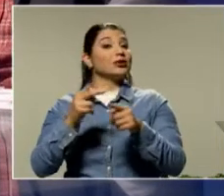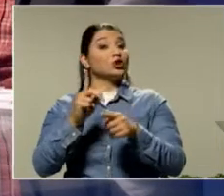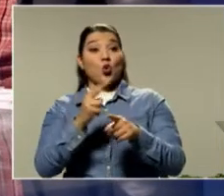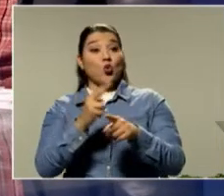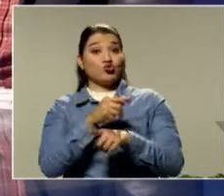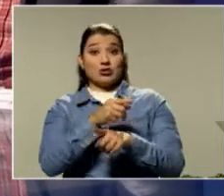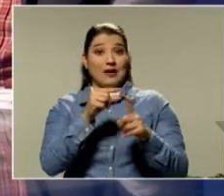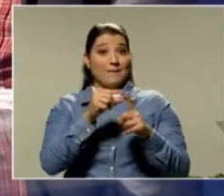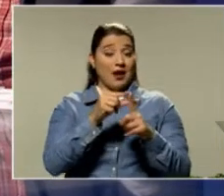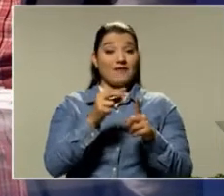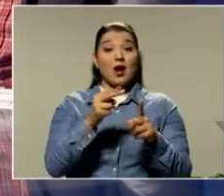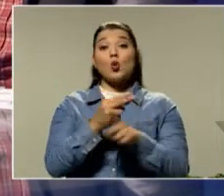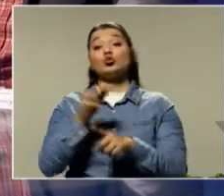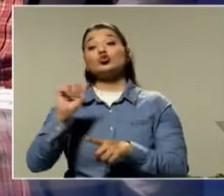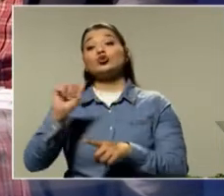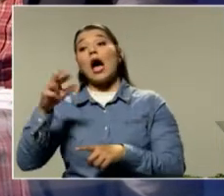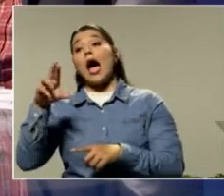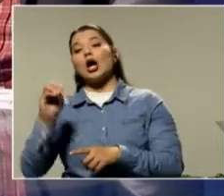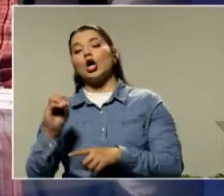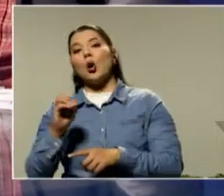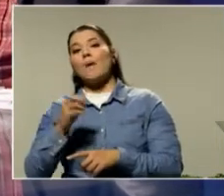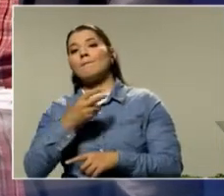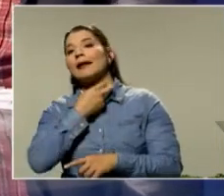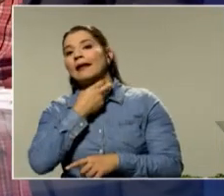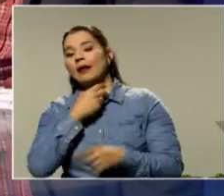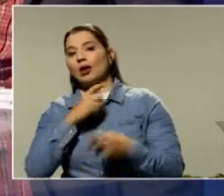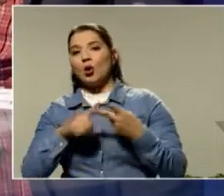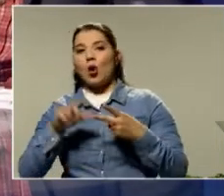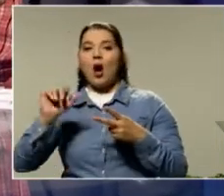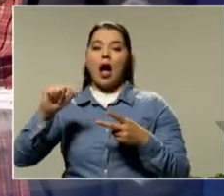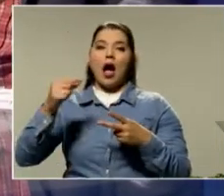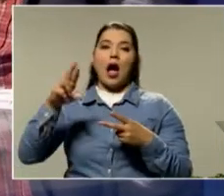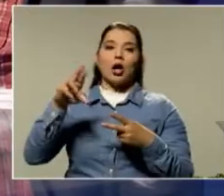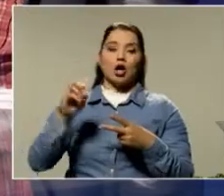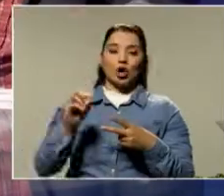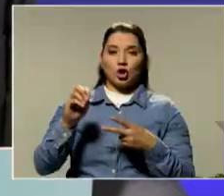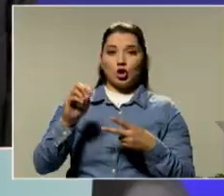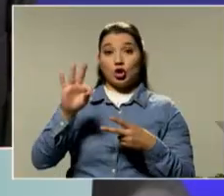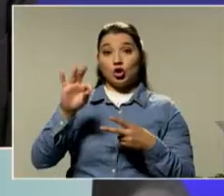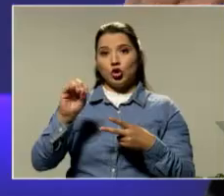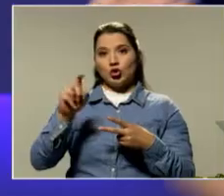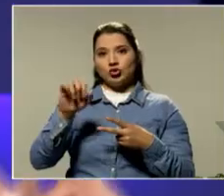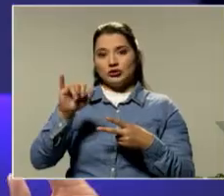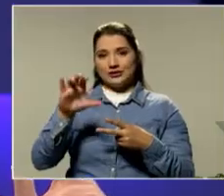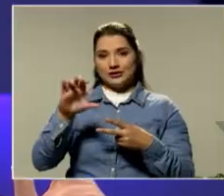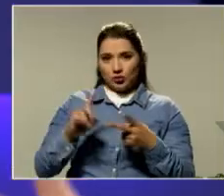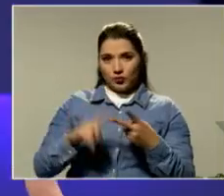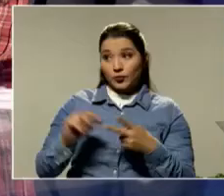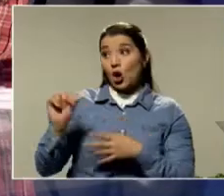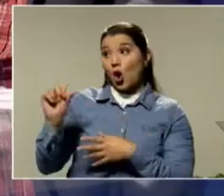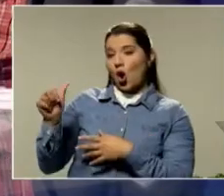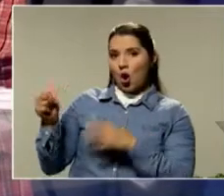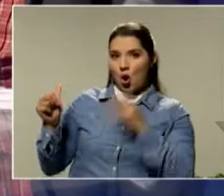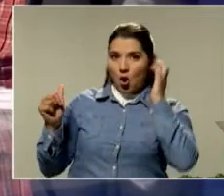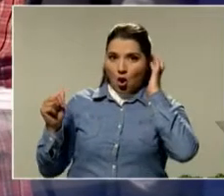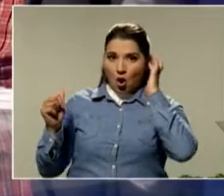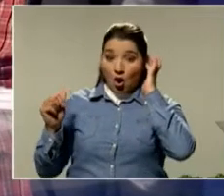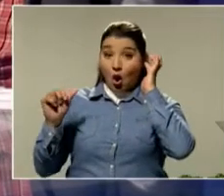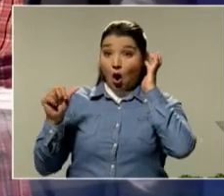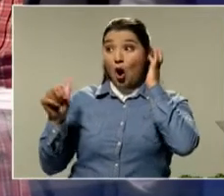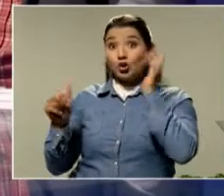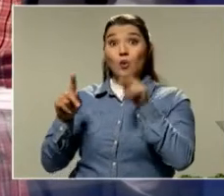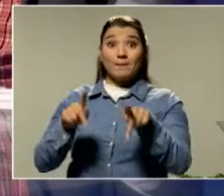Los grupos más cercanos a la industria agroquímica les llama terapéuticos vegetales, protectores de cultivos. Terapéuticos